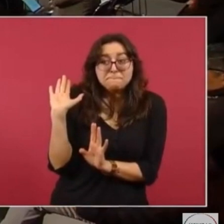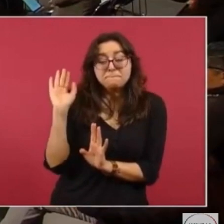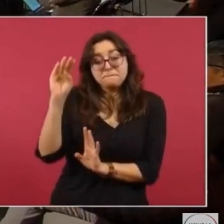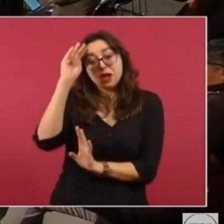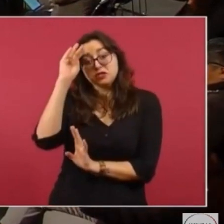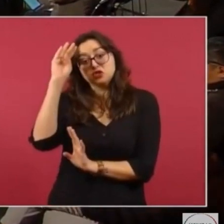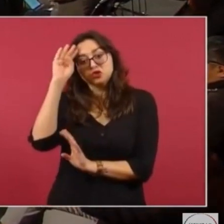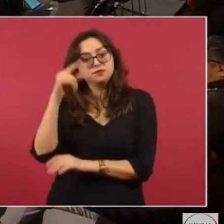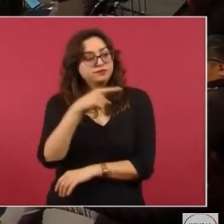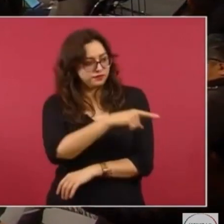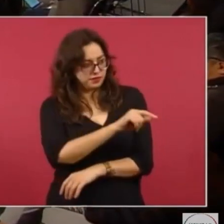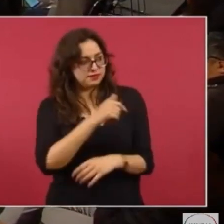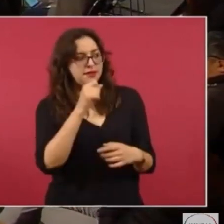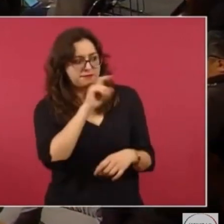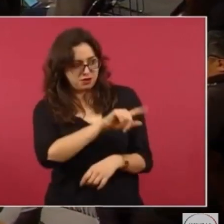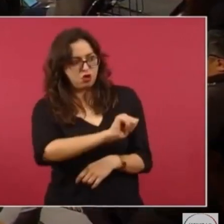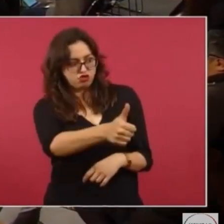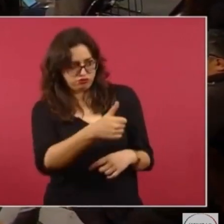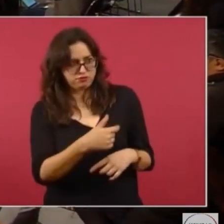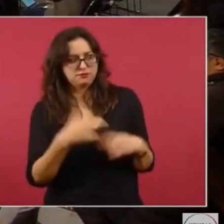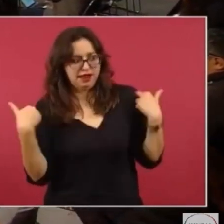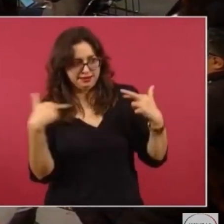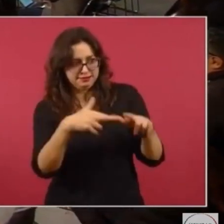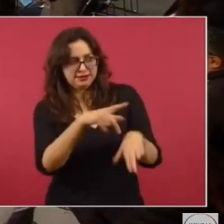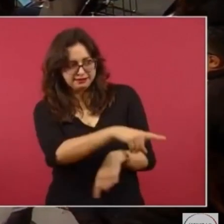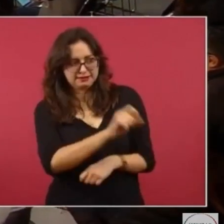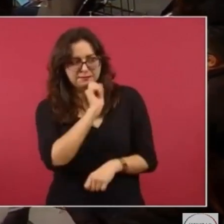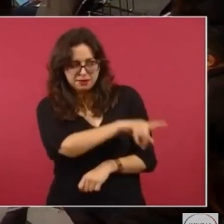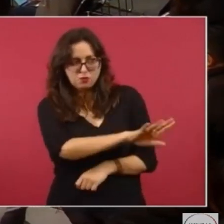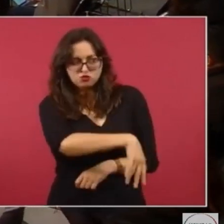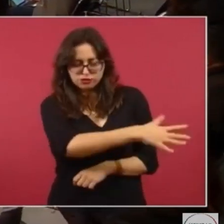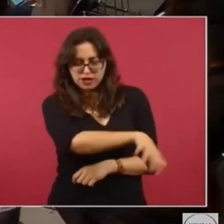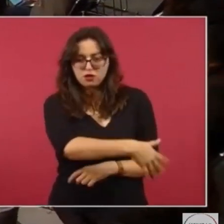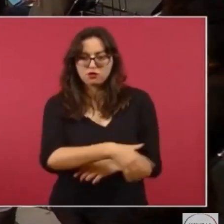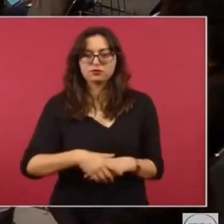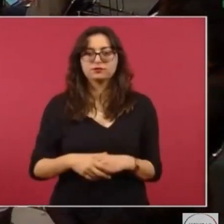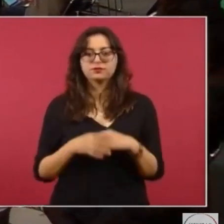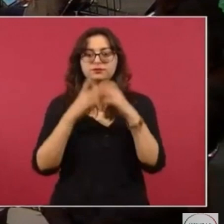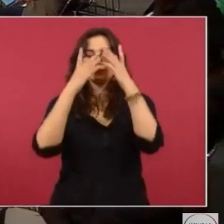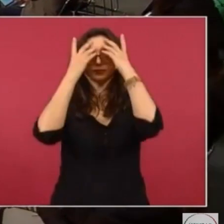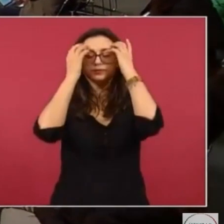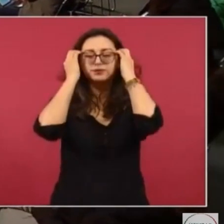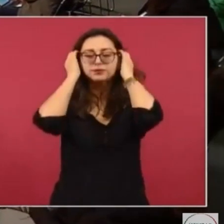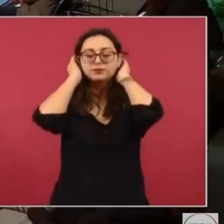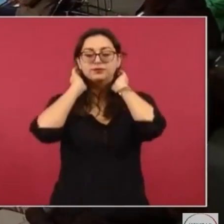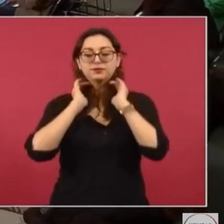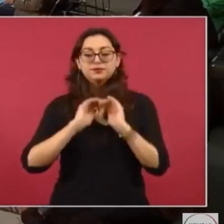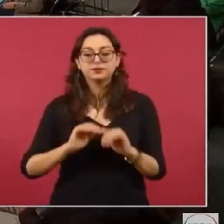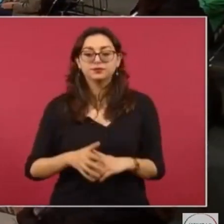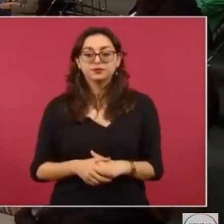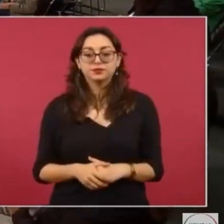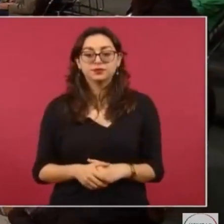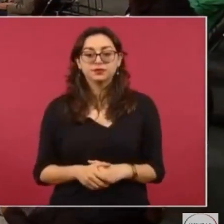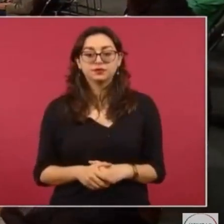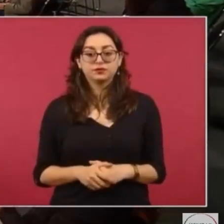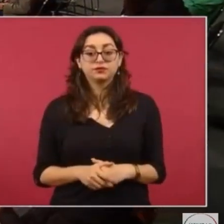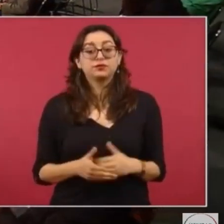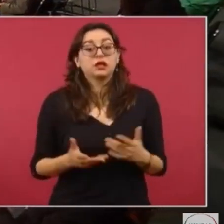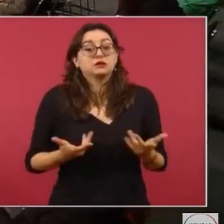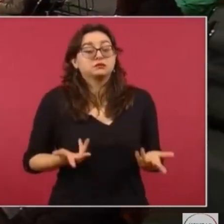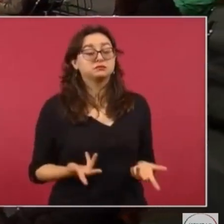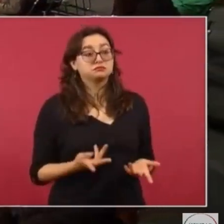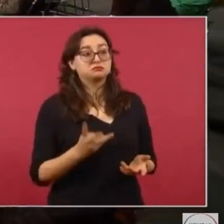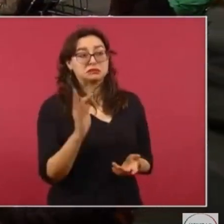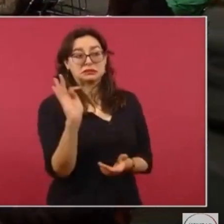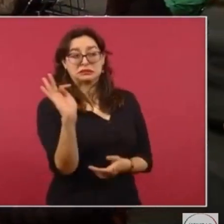Búscalo. Presidente, entonces, esta aceptación que ha hecho usted de que podría revisarse